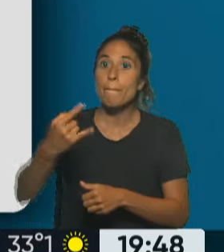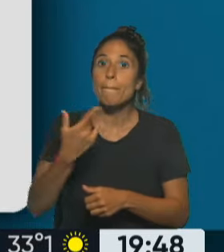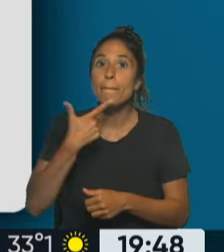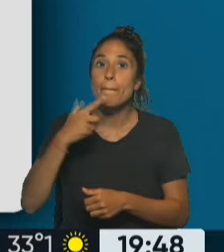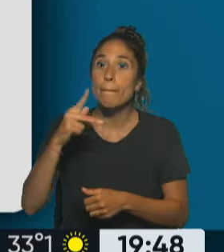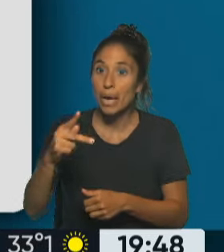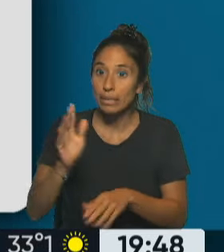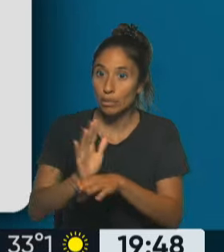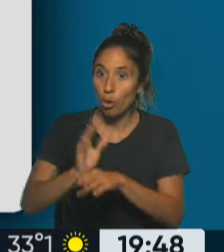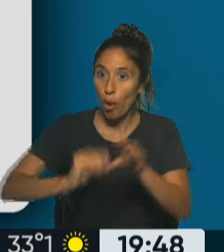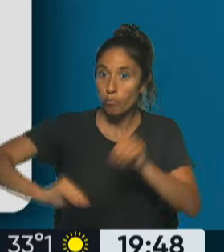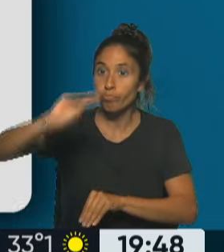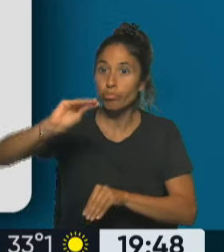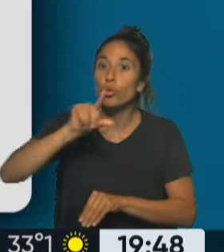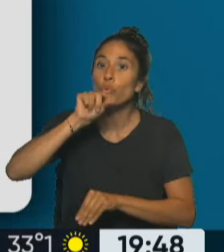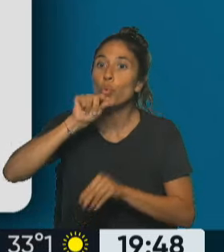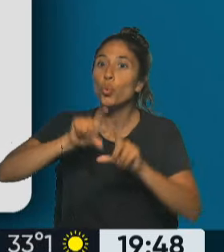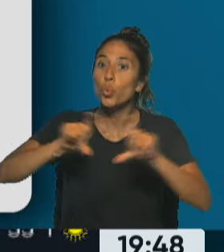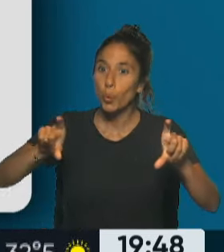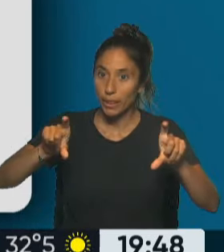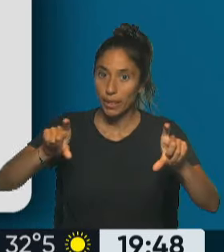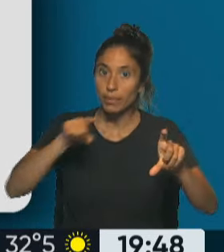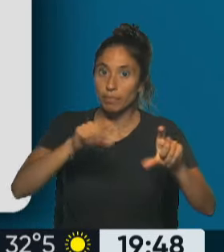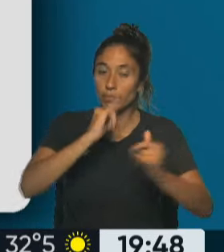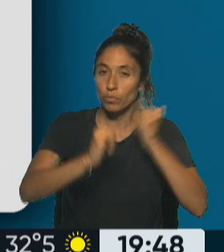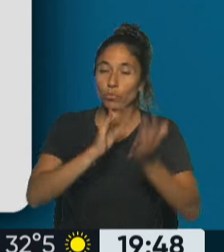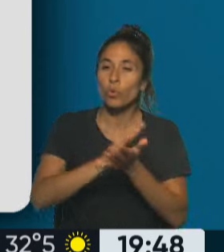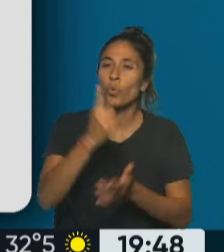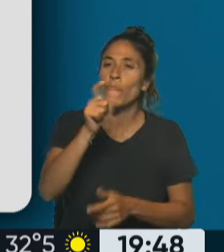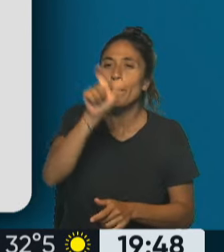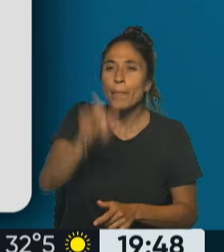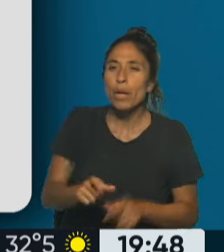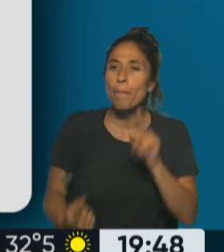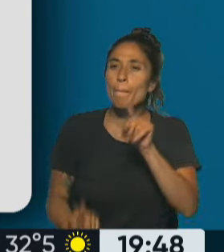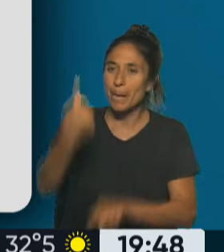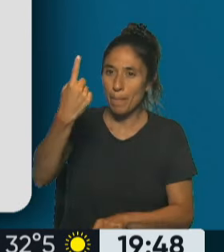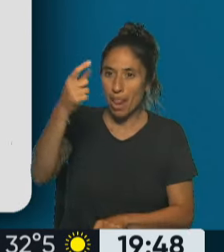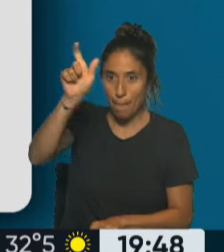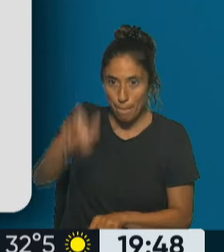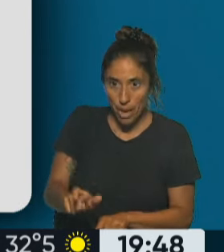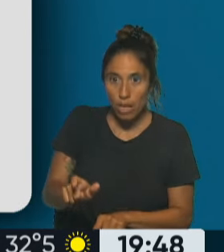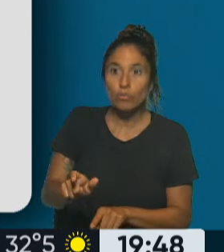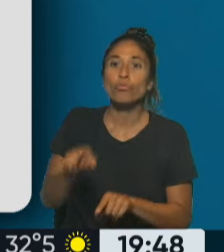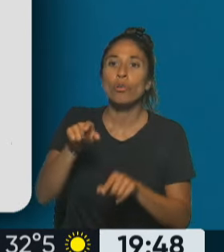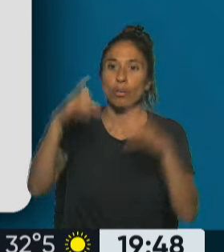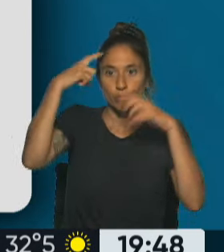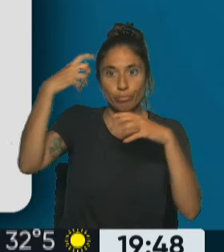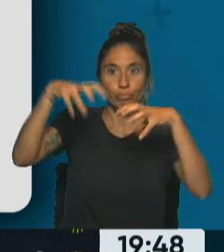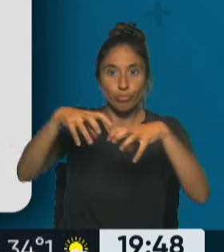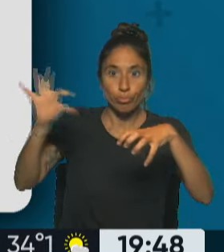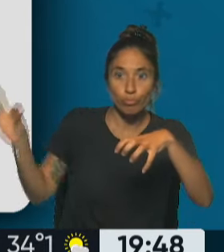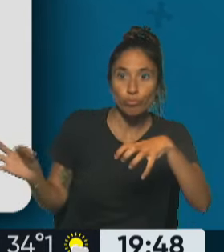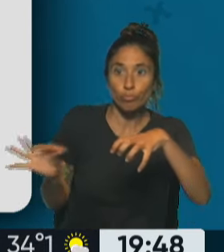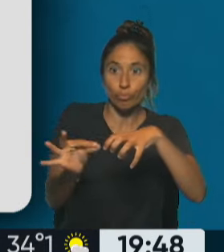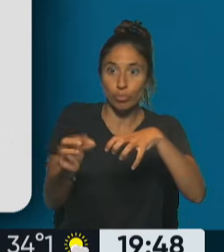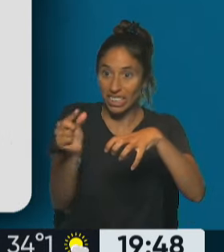primer humano en recibir un implante ayer de neuralink está recuperándose bien los resultados iniciales muestran una